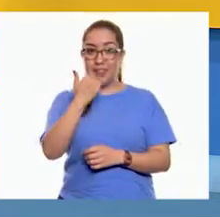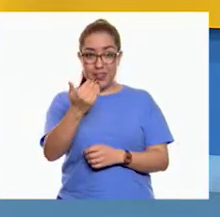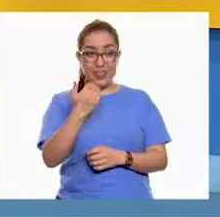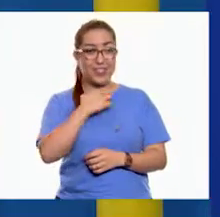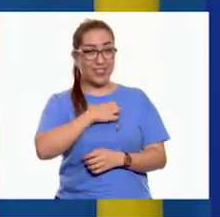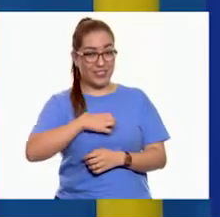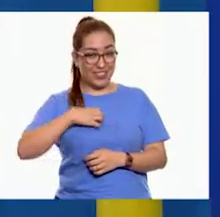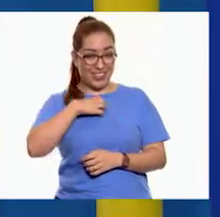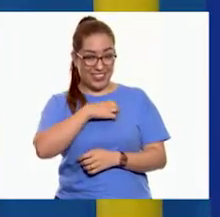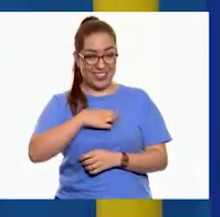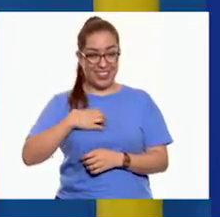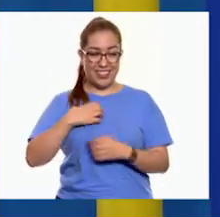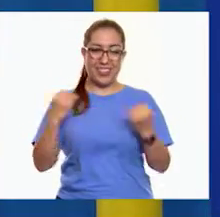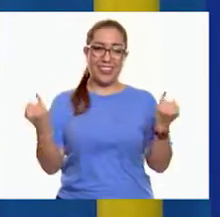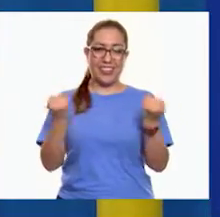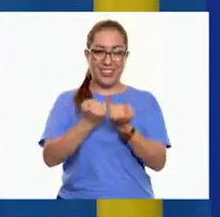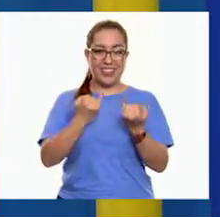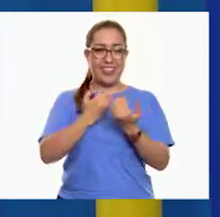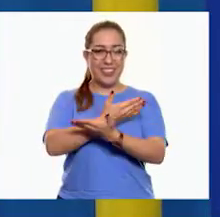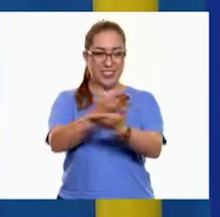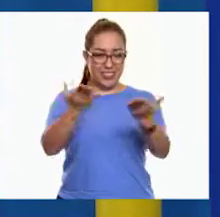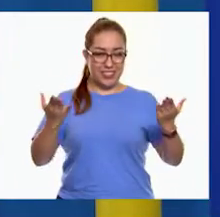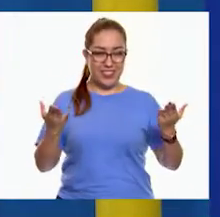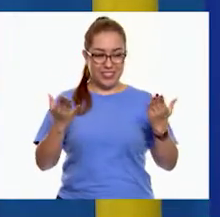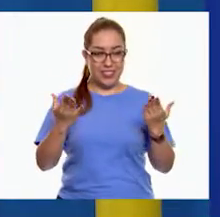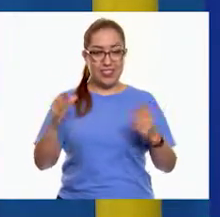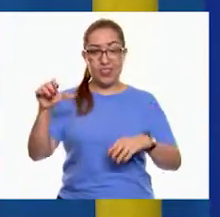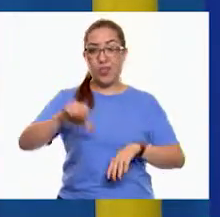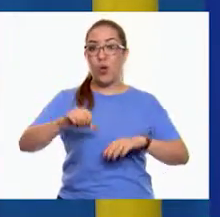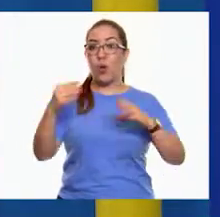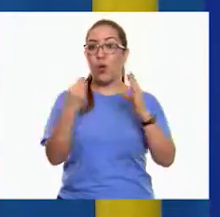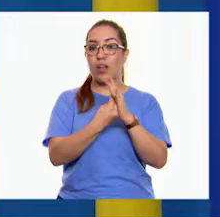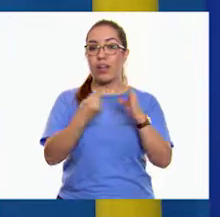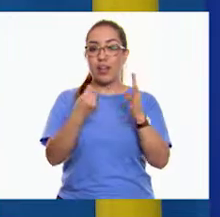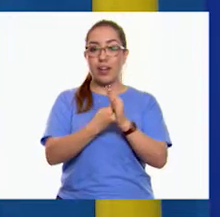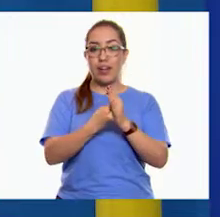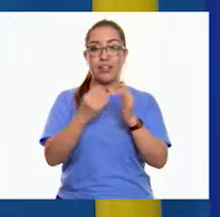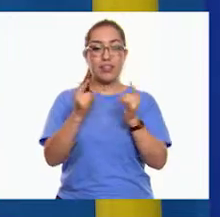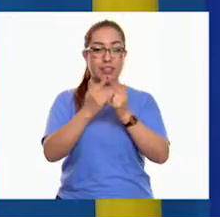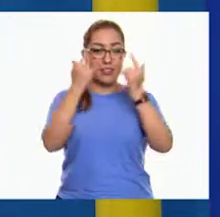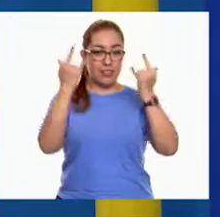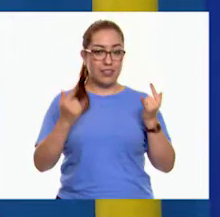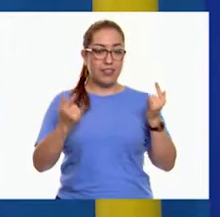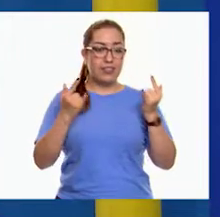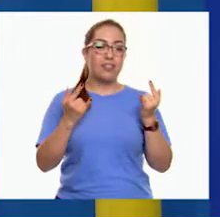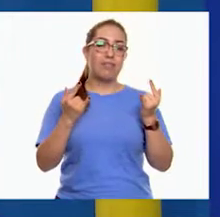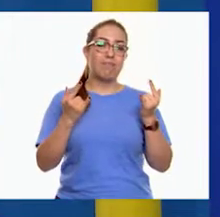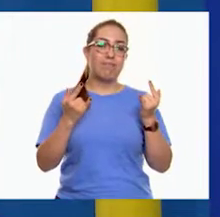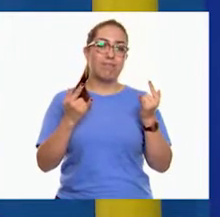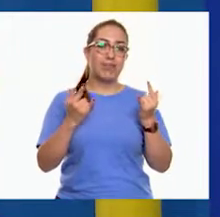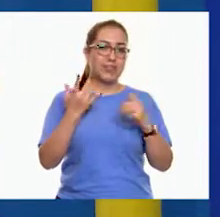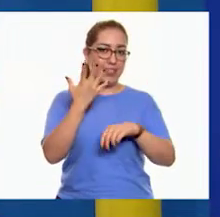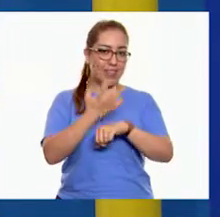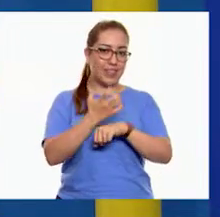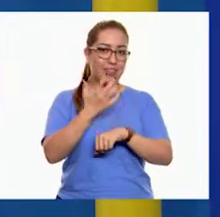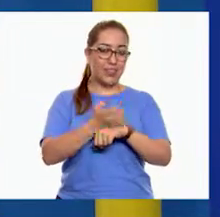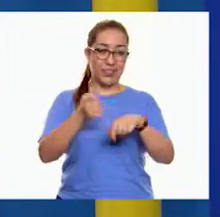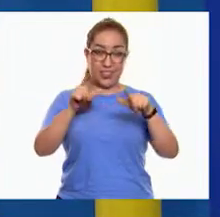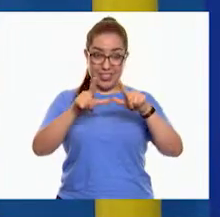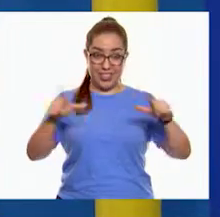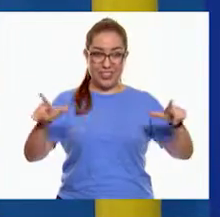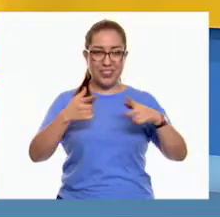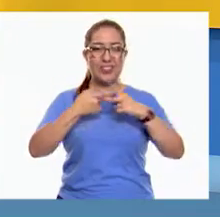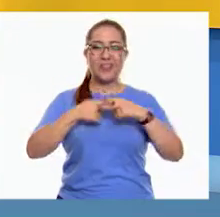con nosotros y contentos de estar con ustedes en esta clase más de historia de quinto grado. ¿Ya están listos?